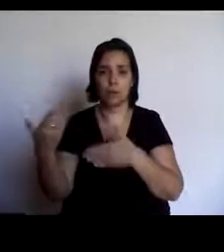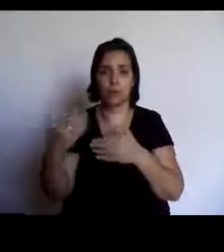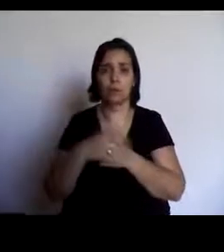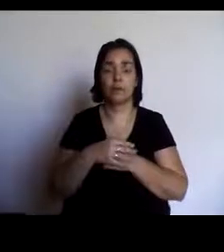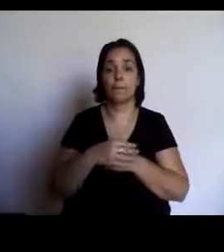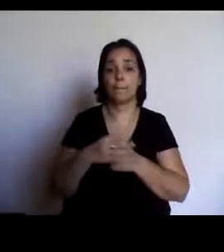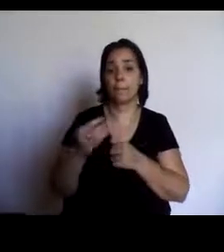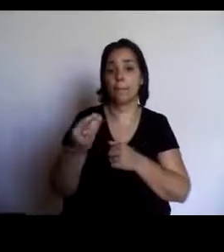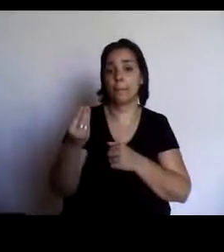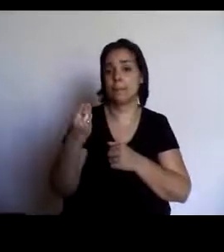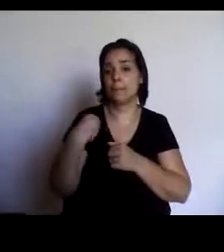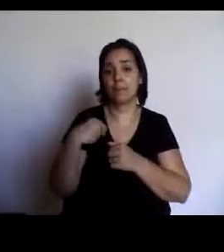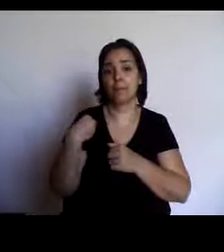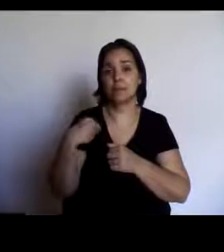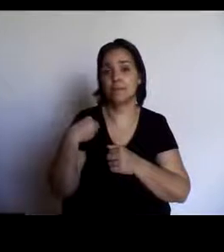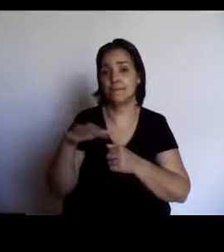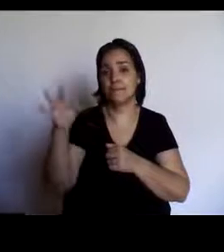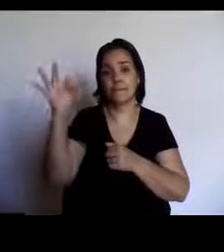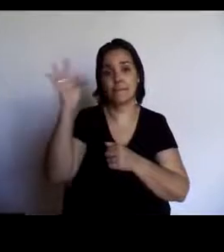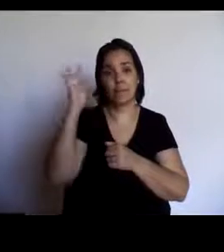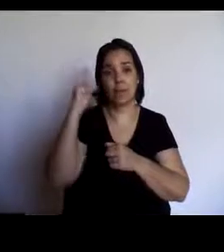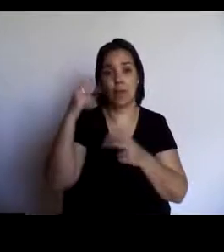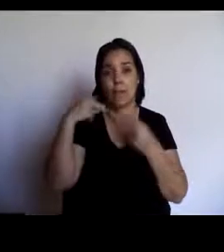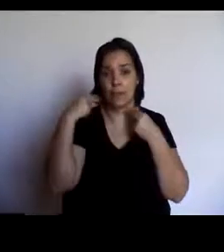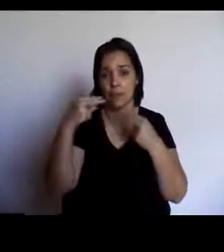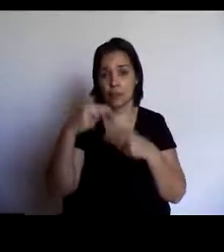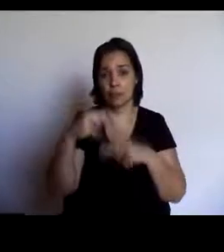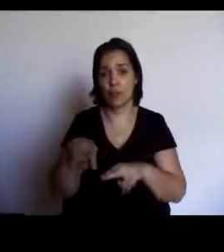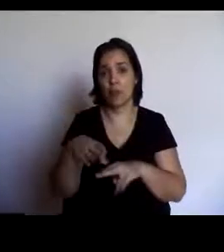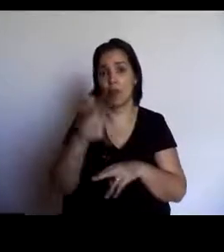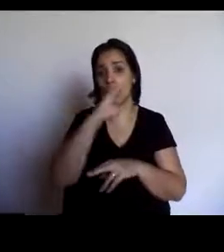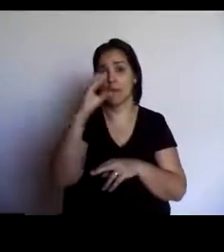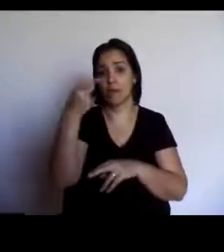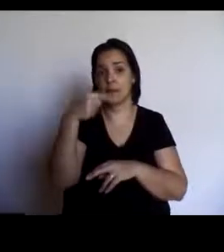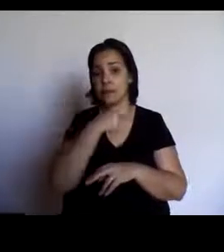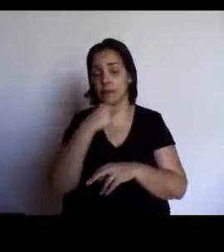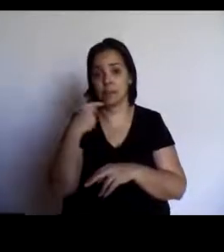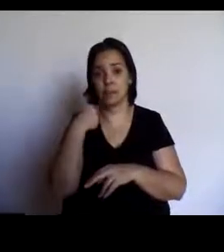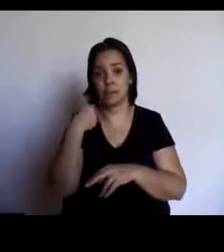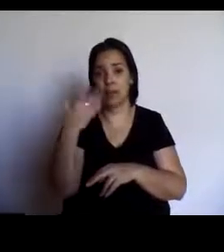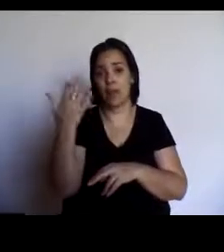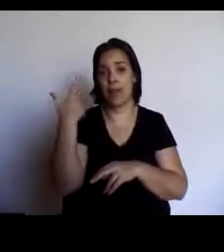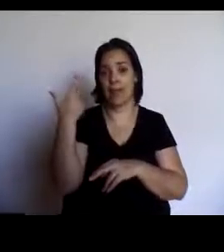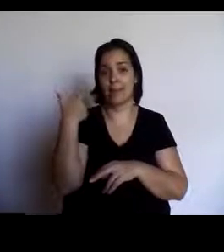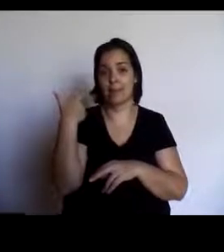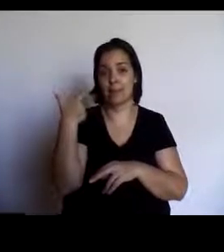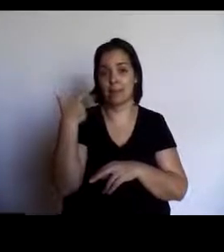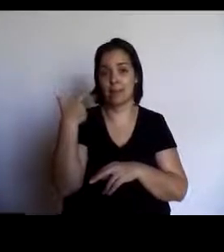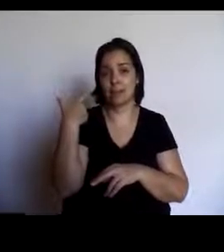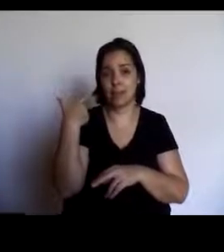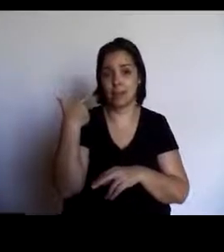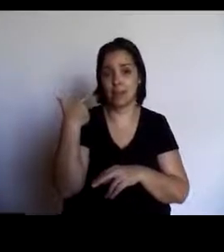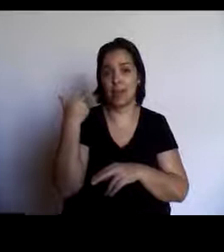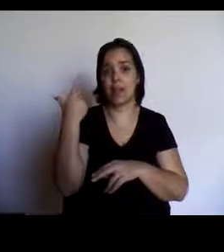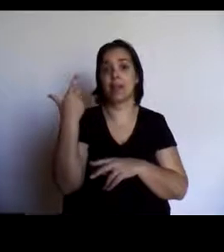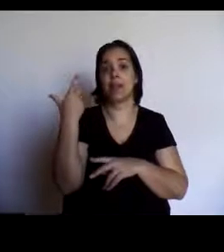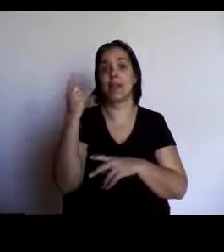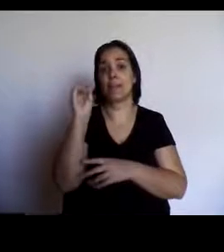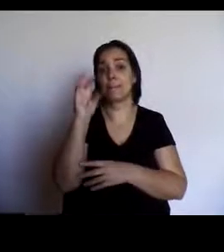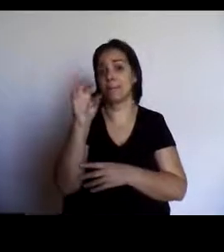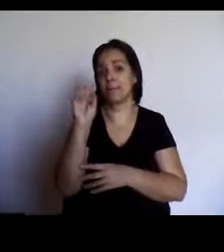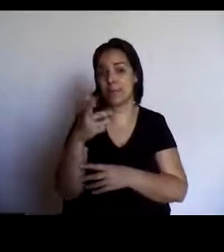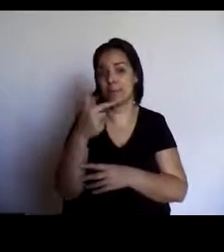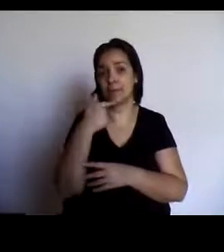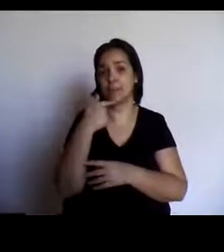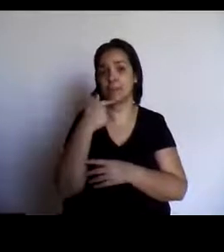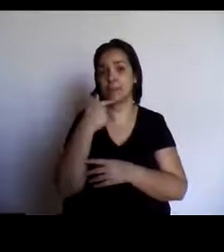sentido, las FEMPES y las Diputaciones Provinciales de Cáceres y Badajoz, como ya mencionaban en las intervenciones institucionales,